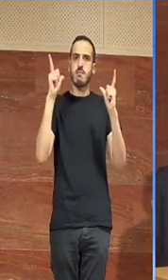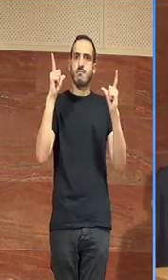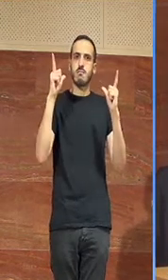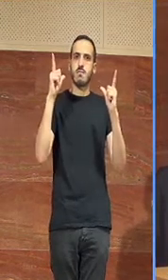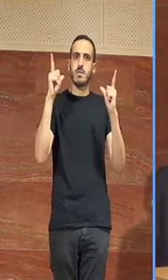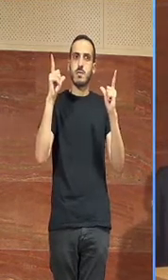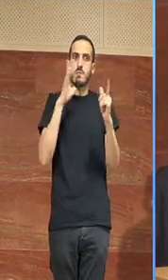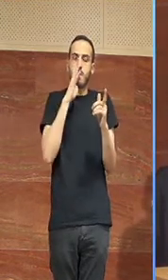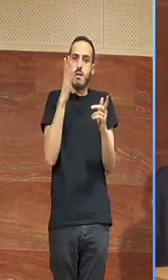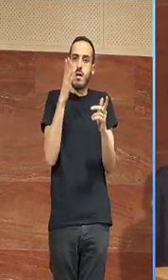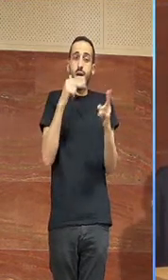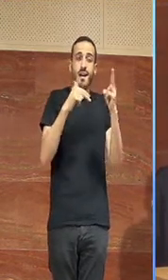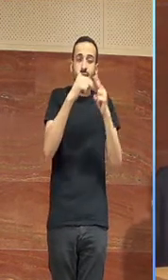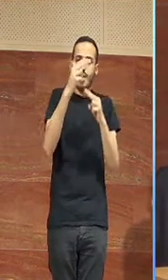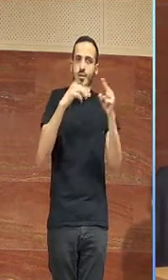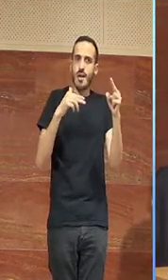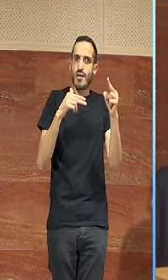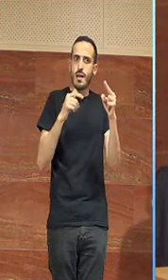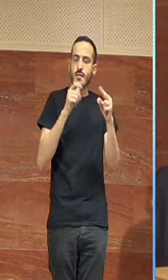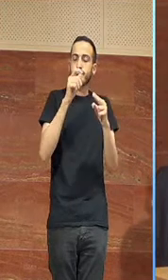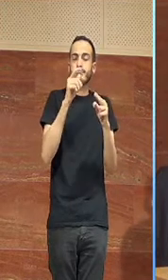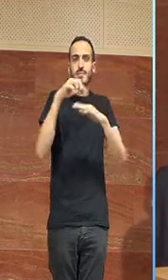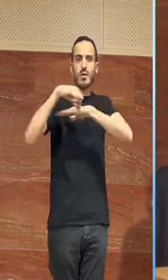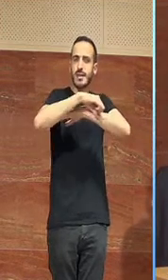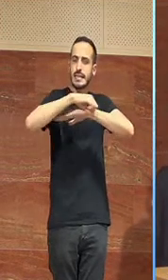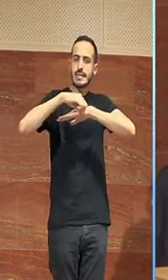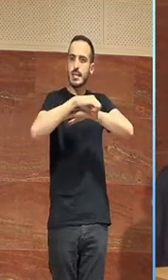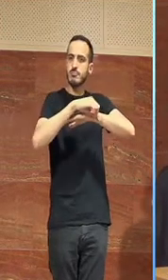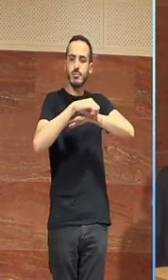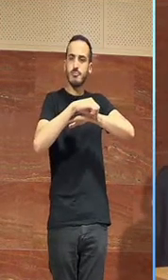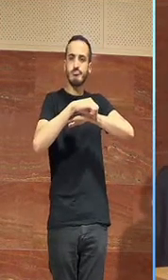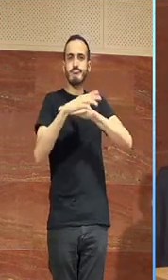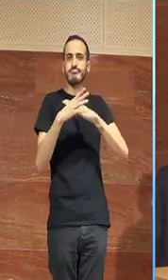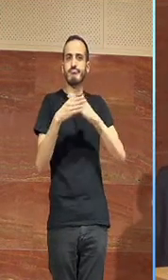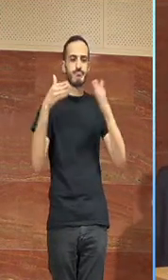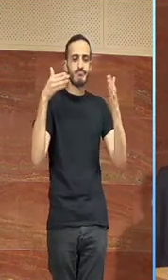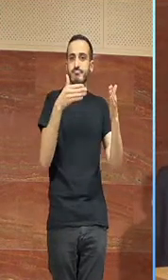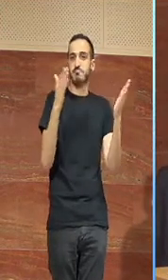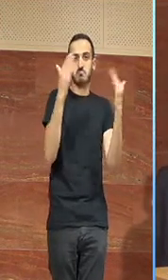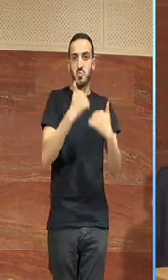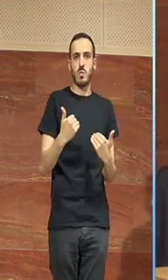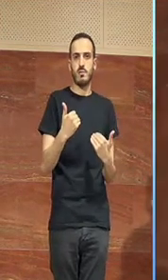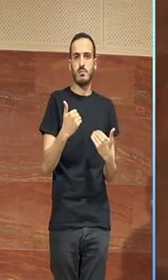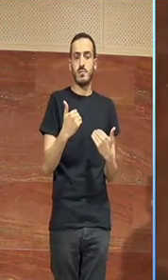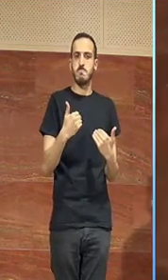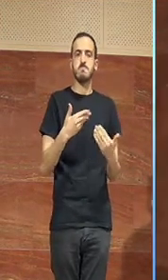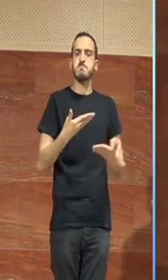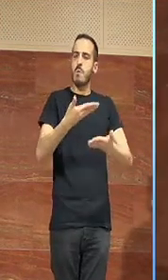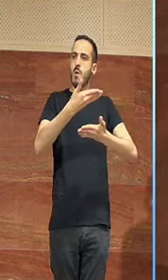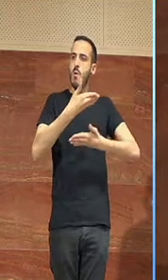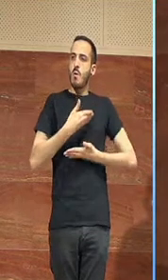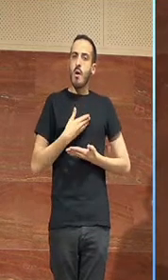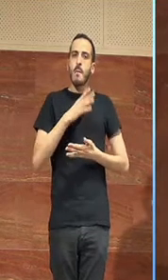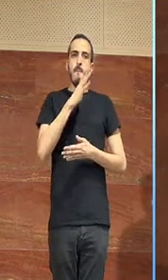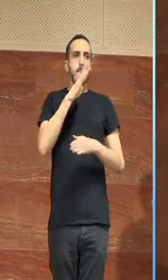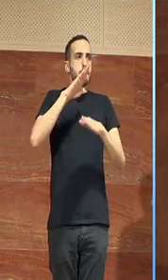se contemplan de una forma habitual en la formación, y me ayudó muchísimo a entender lo